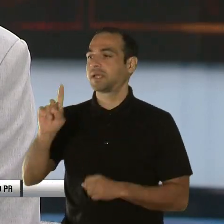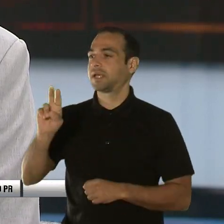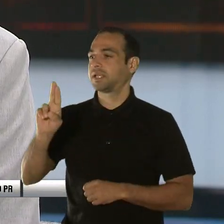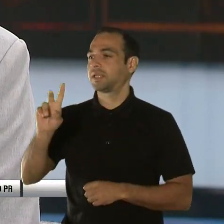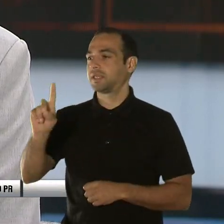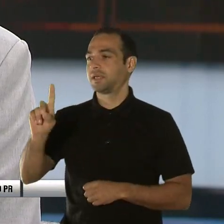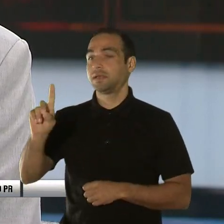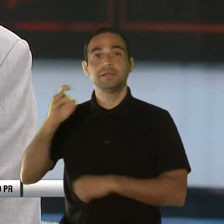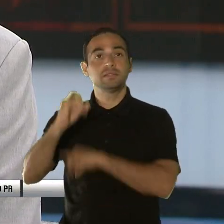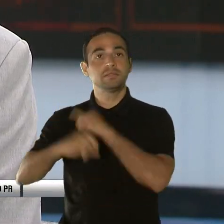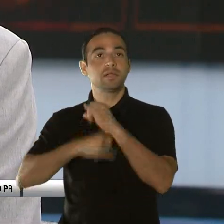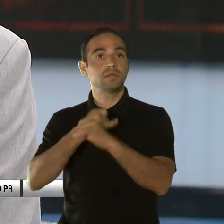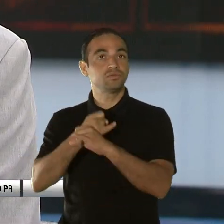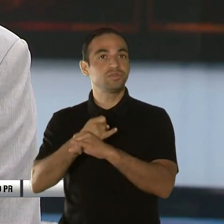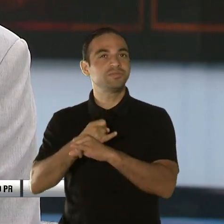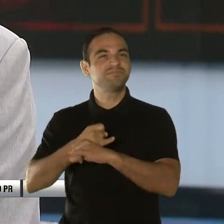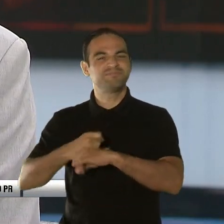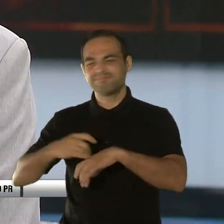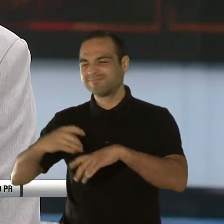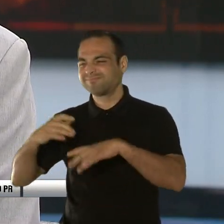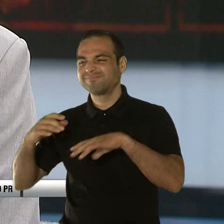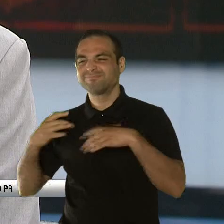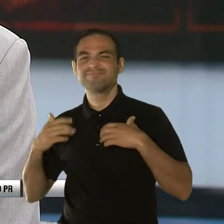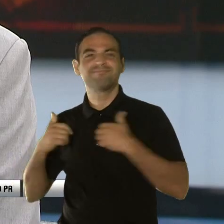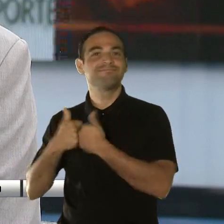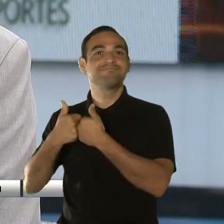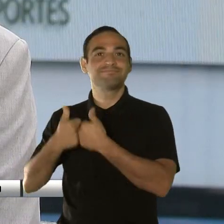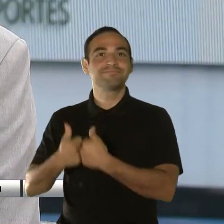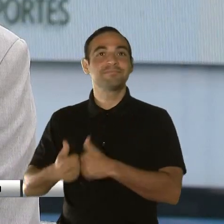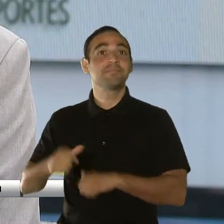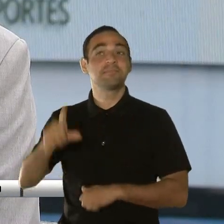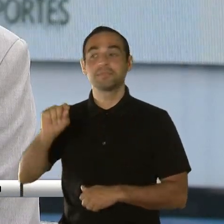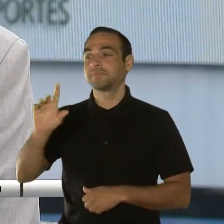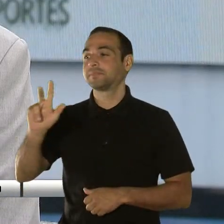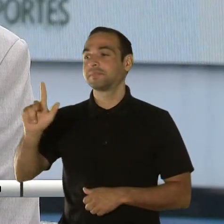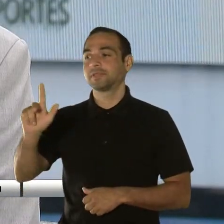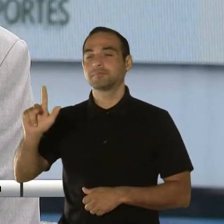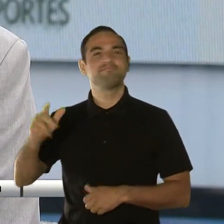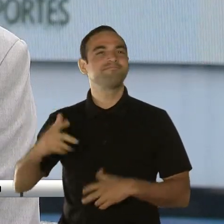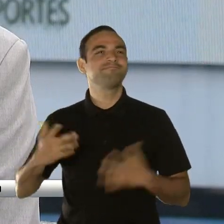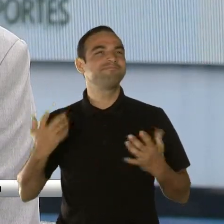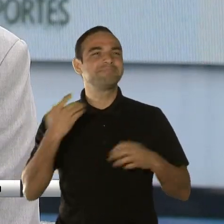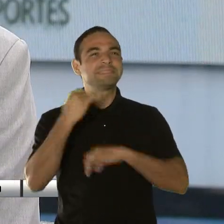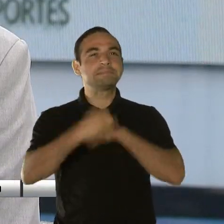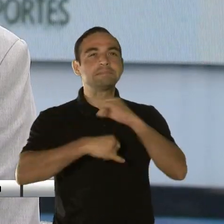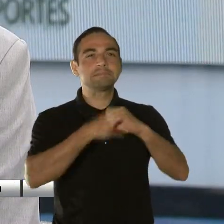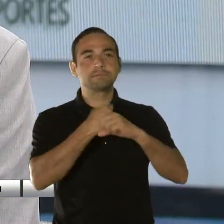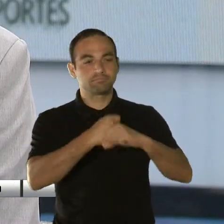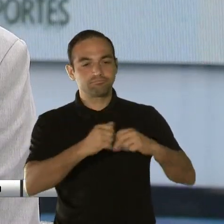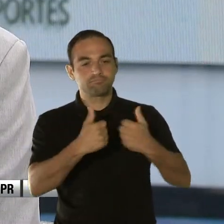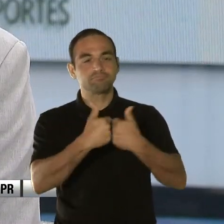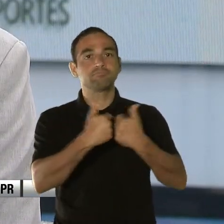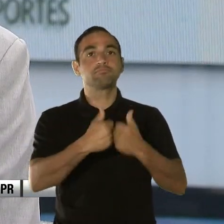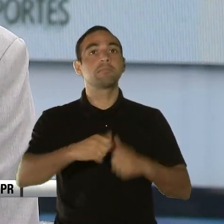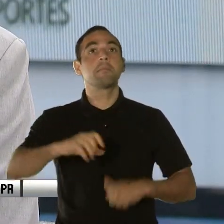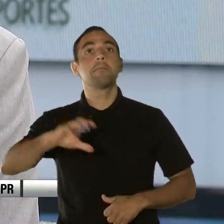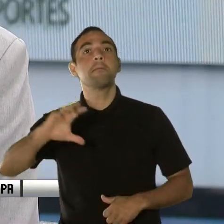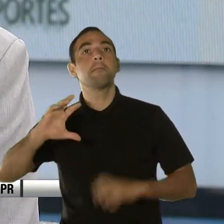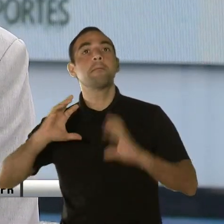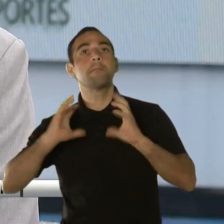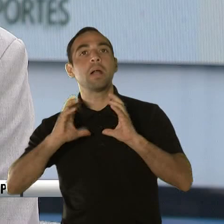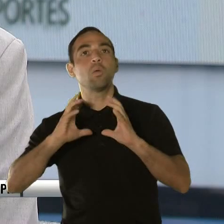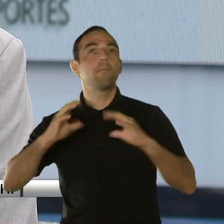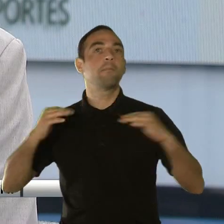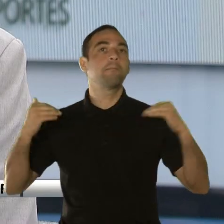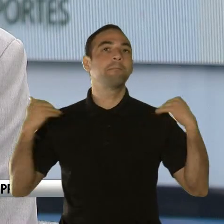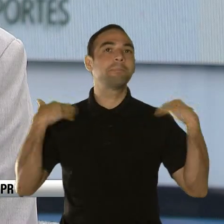International series 2023 con el torneo internacional de balonmano de playa en el balneario de Isla Verde para